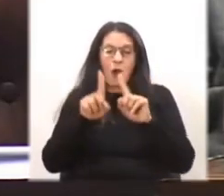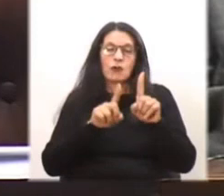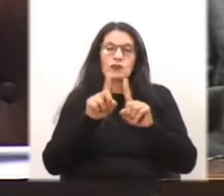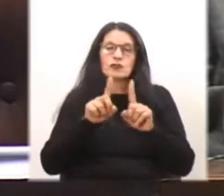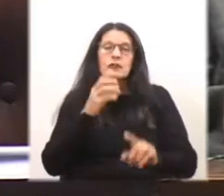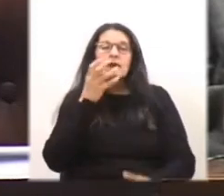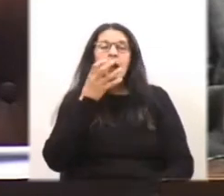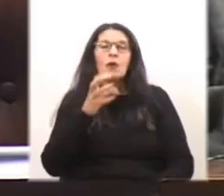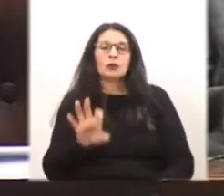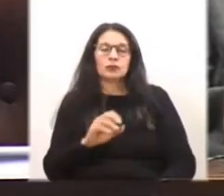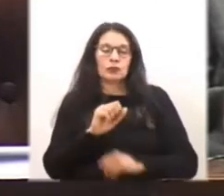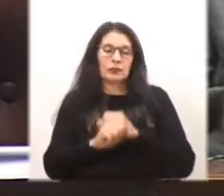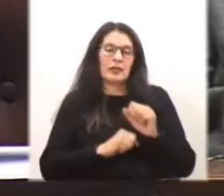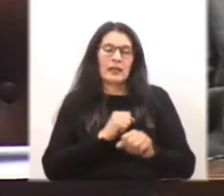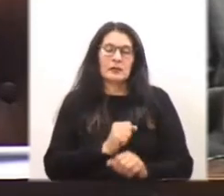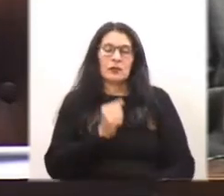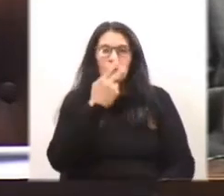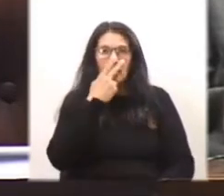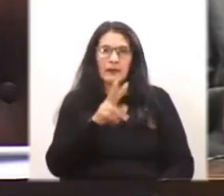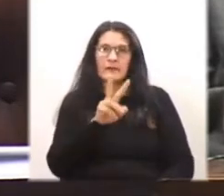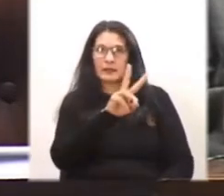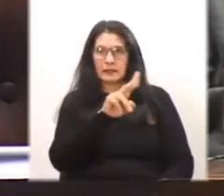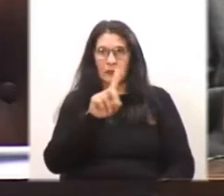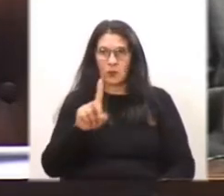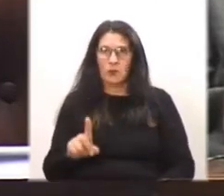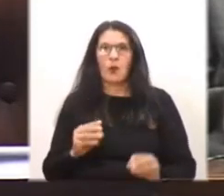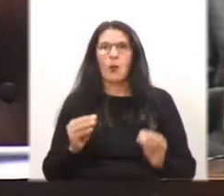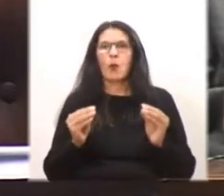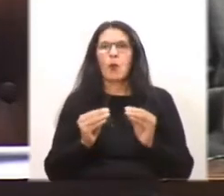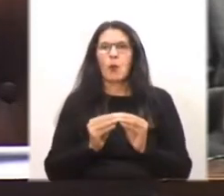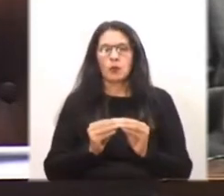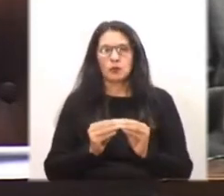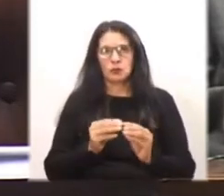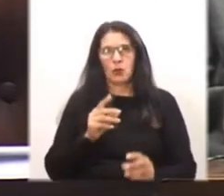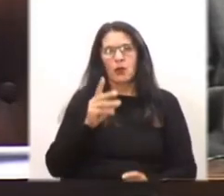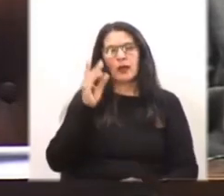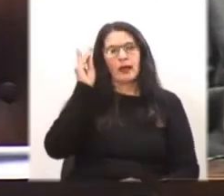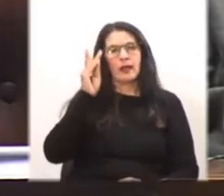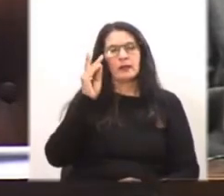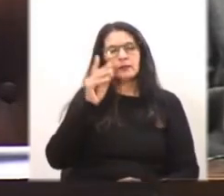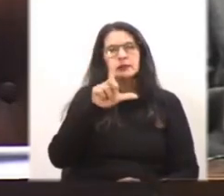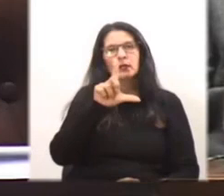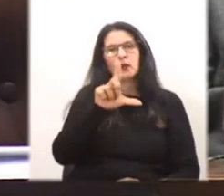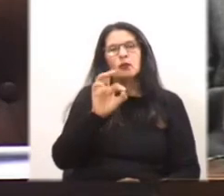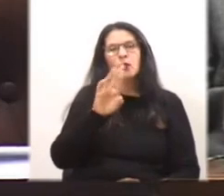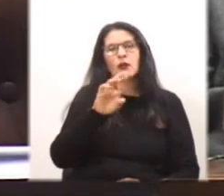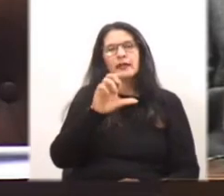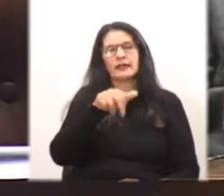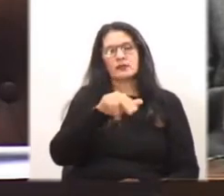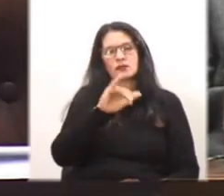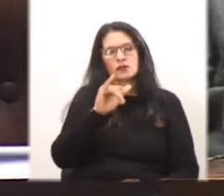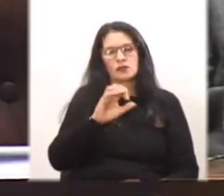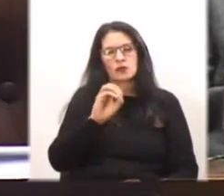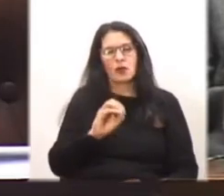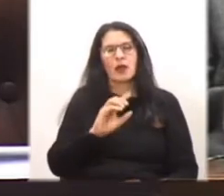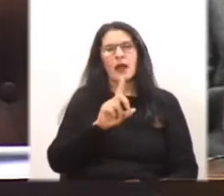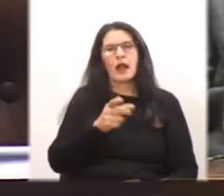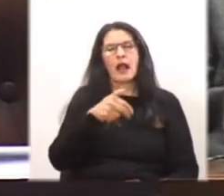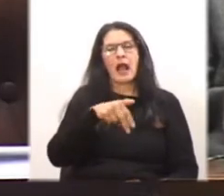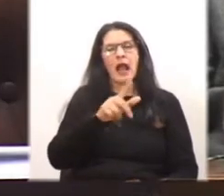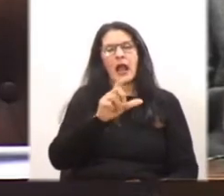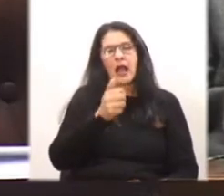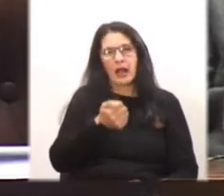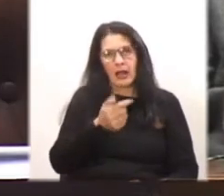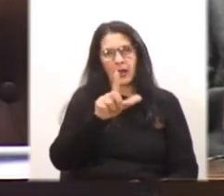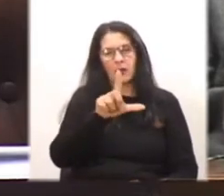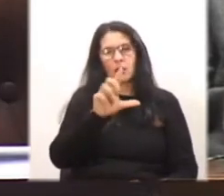año 2021, junto a los legisladores Nicolás Lorenzo, Luis Galo, Daniel Cayani, Constante